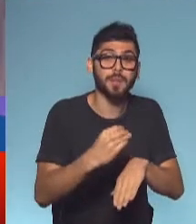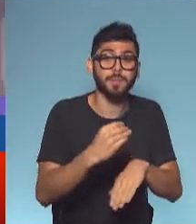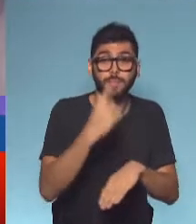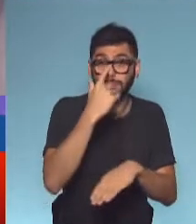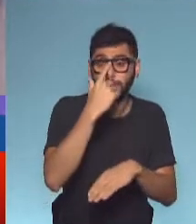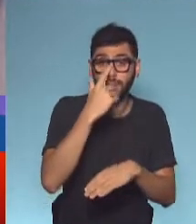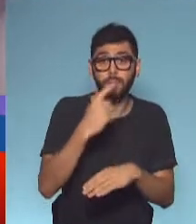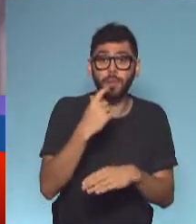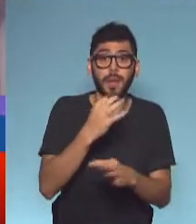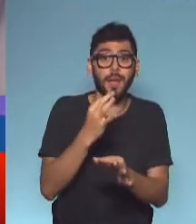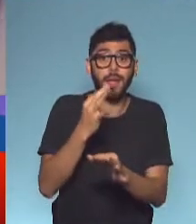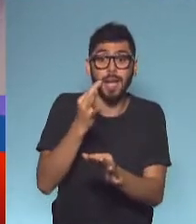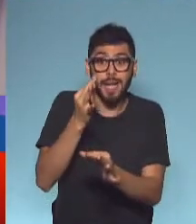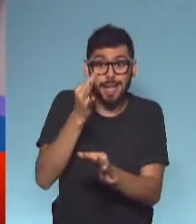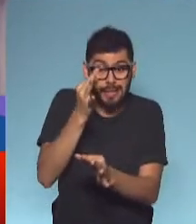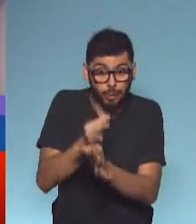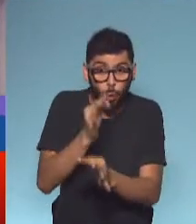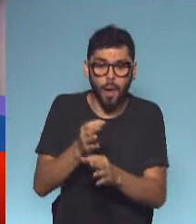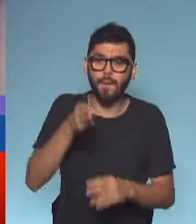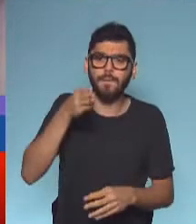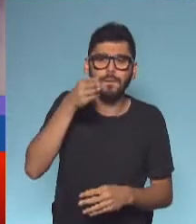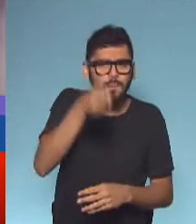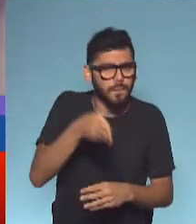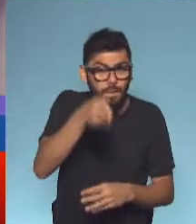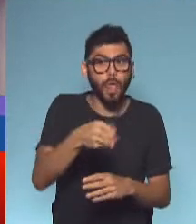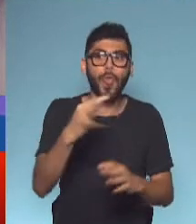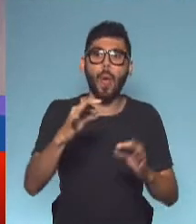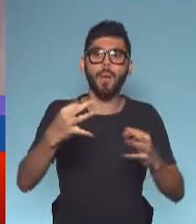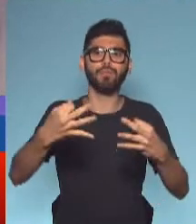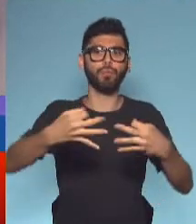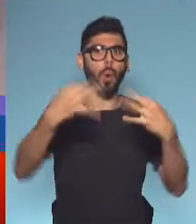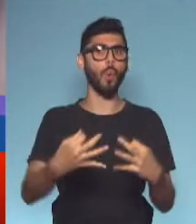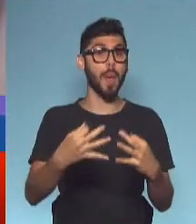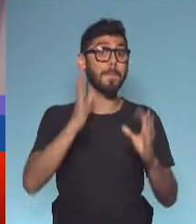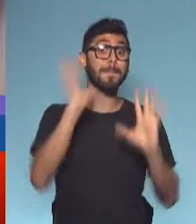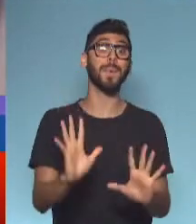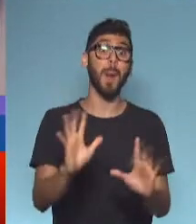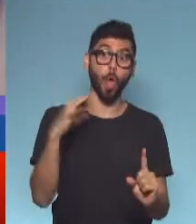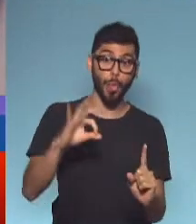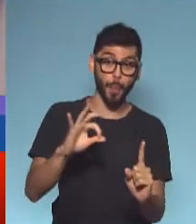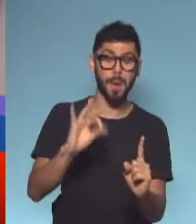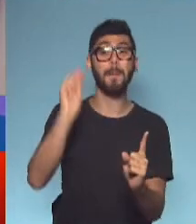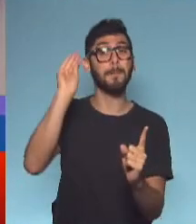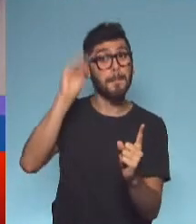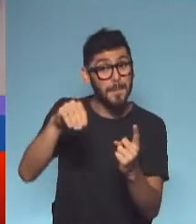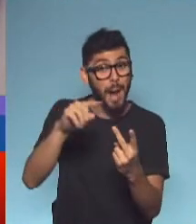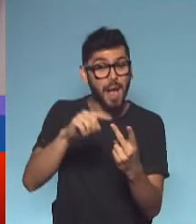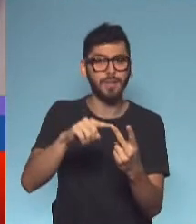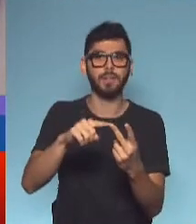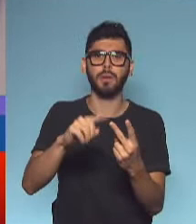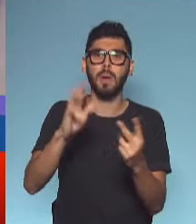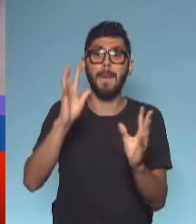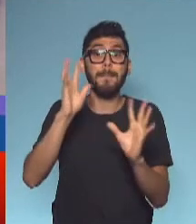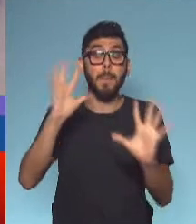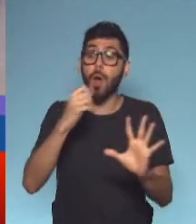la presencialidad, de estar preparados para la mejor vuelta a la presencialidad. Y también estar preparados para tener los dispositivos